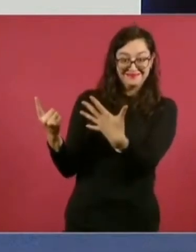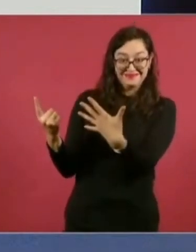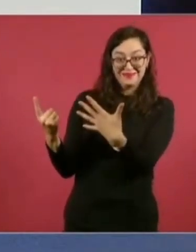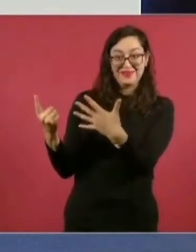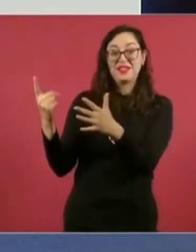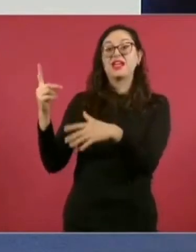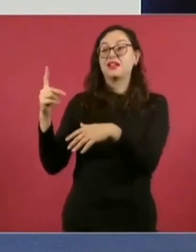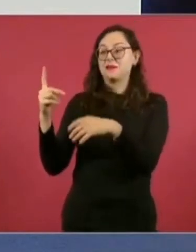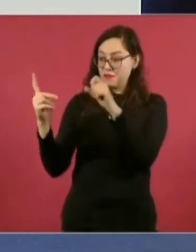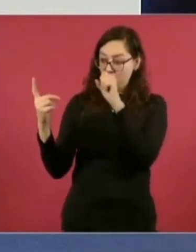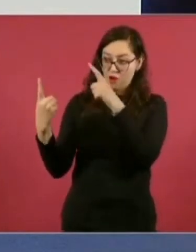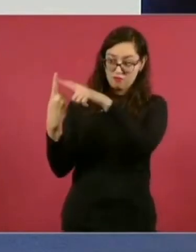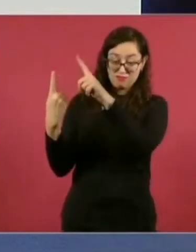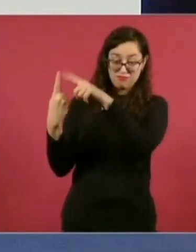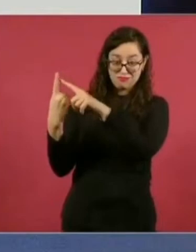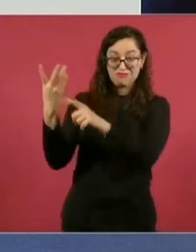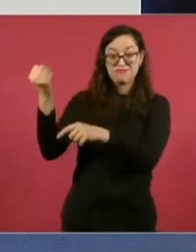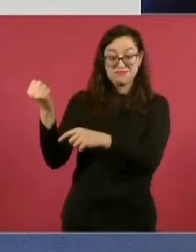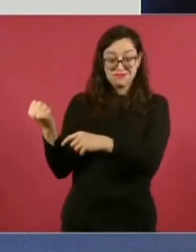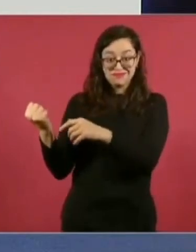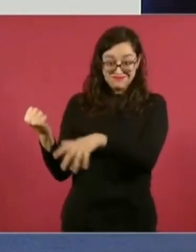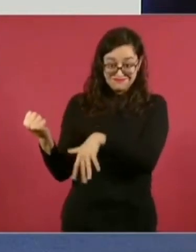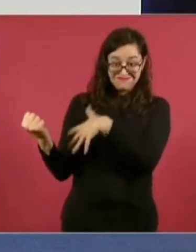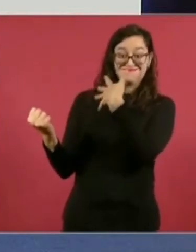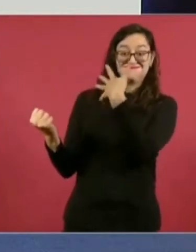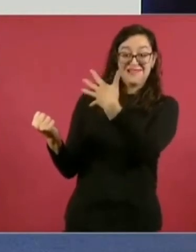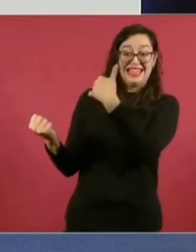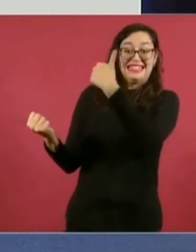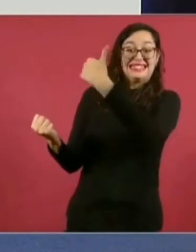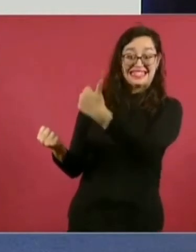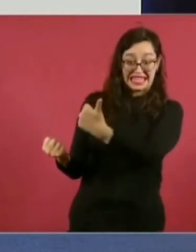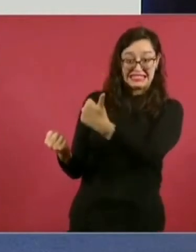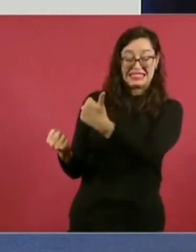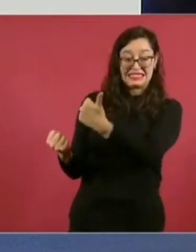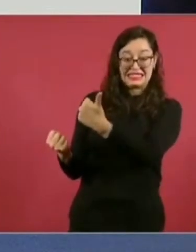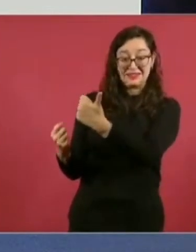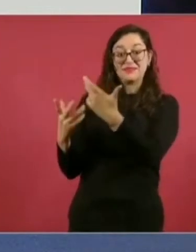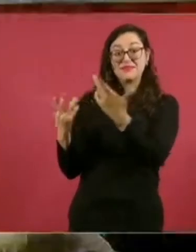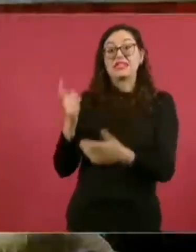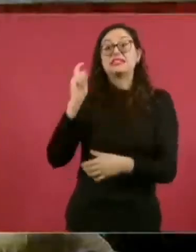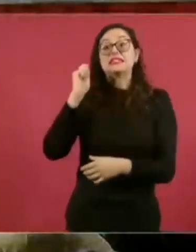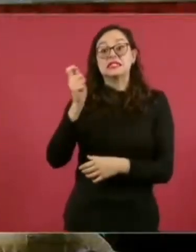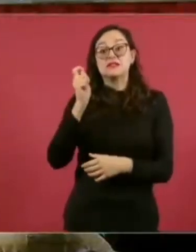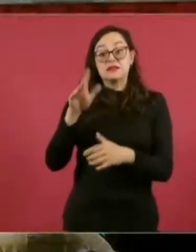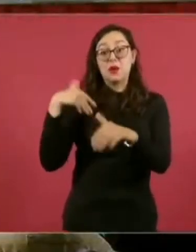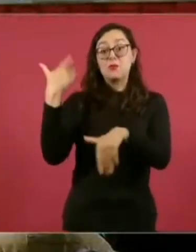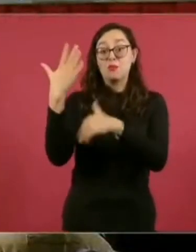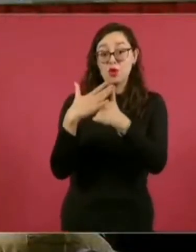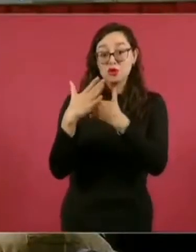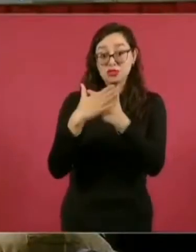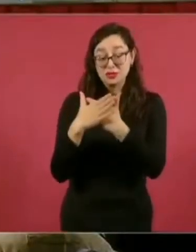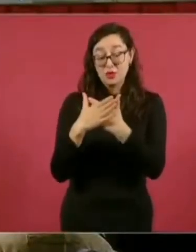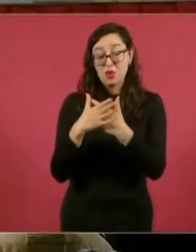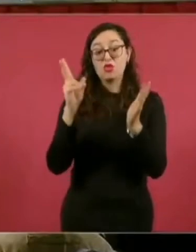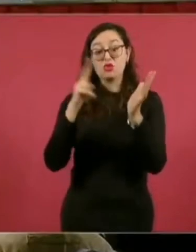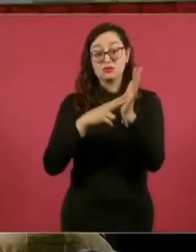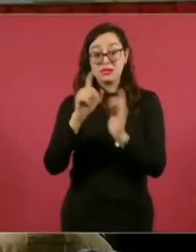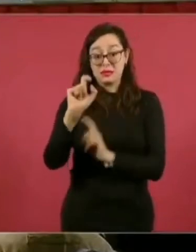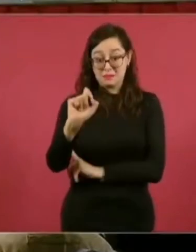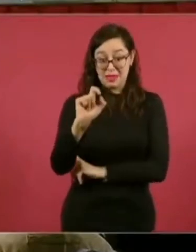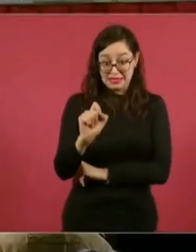del 27. Esto quiere decir que a mitad del siguiente sexenio la